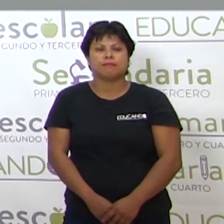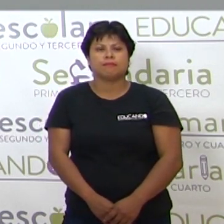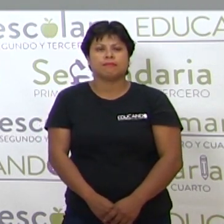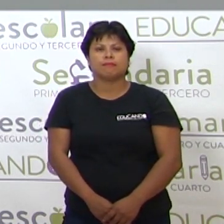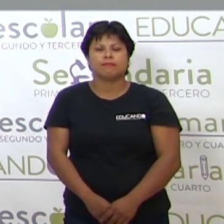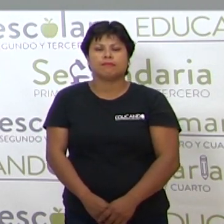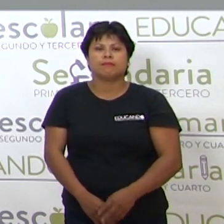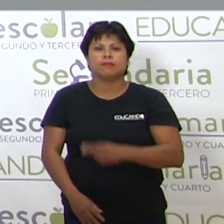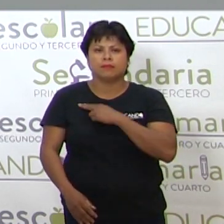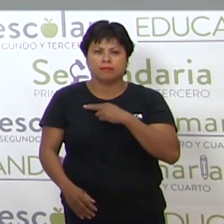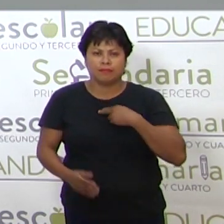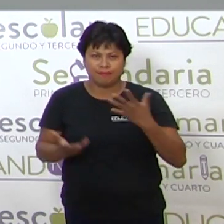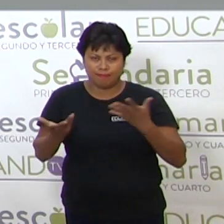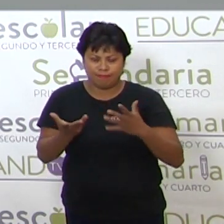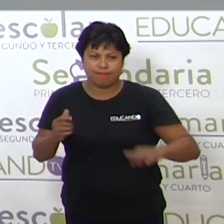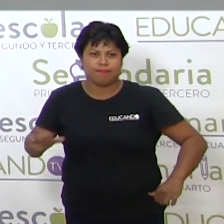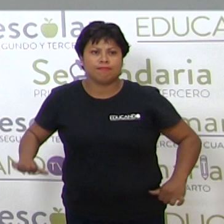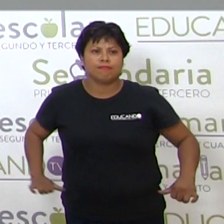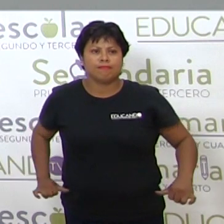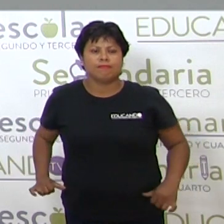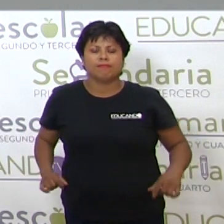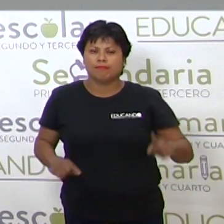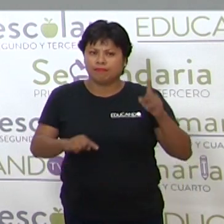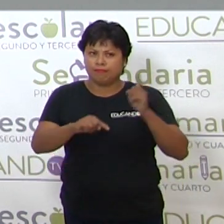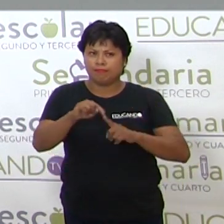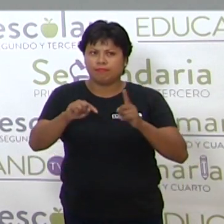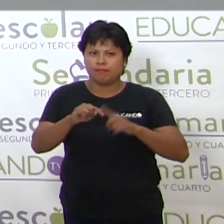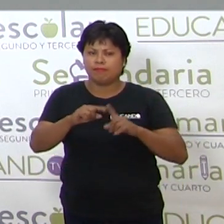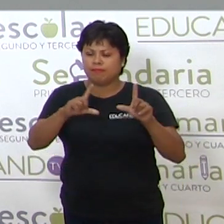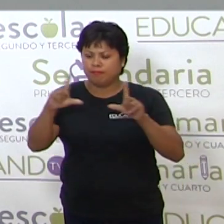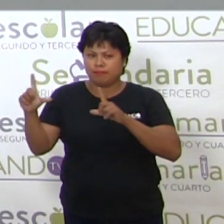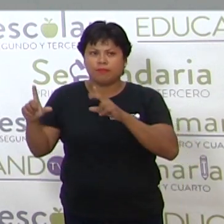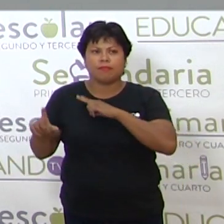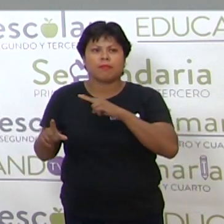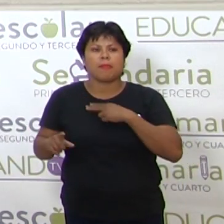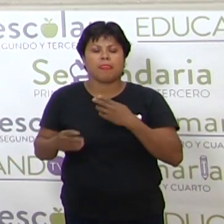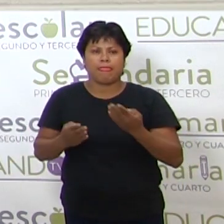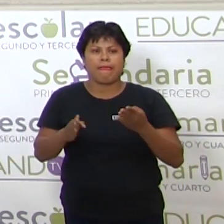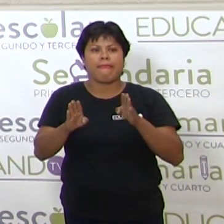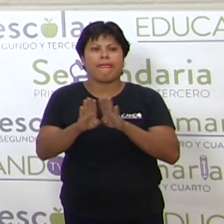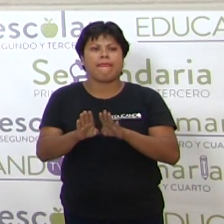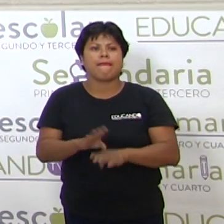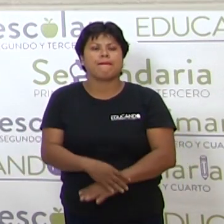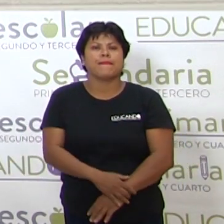hacer una actividad voy a retirar eso el pizarrón y vamos a cerrar